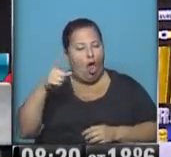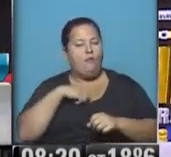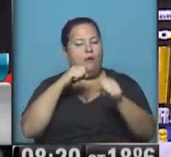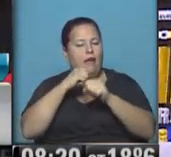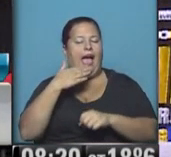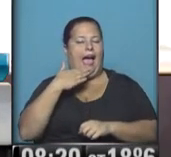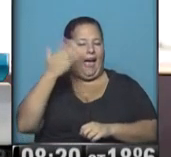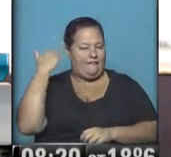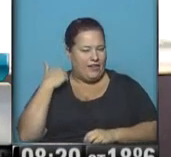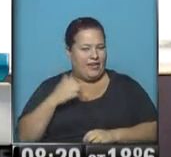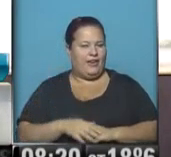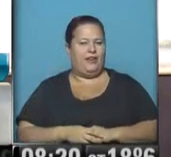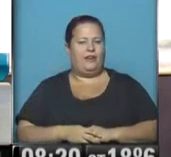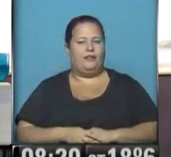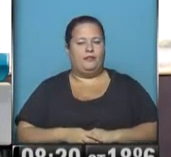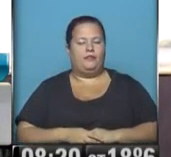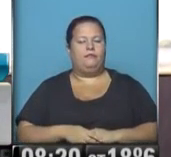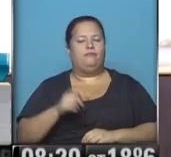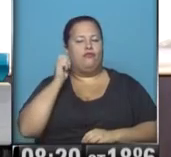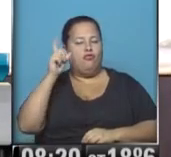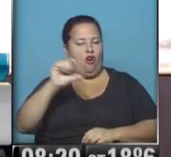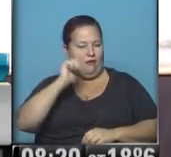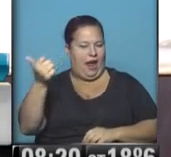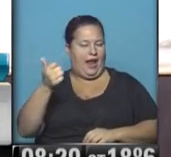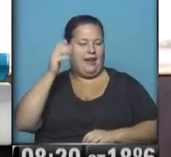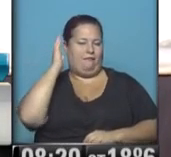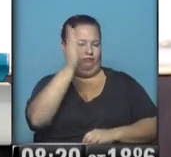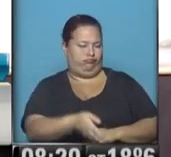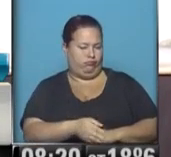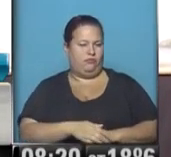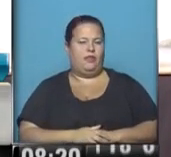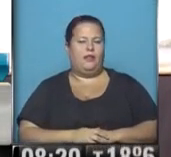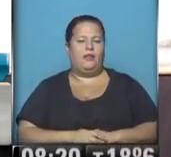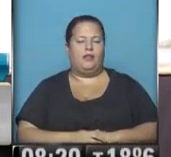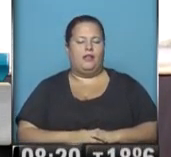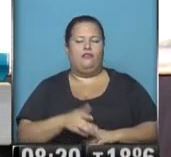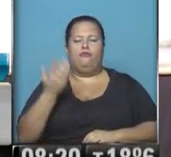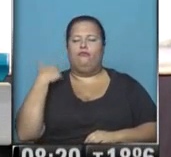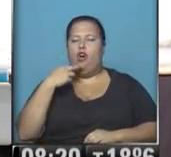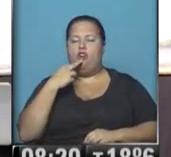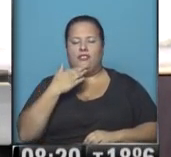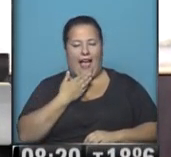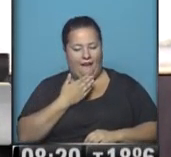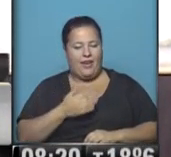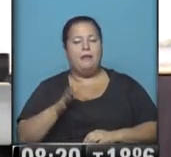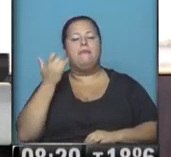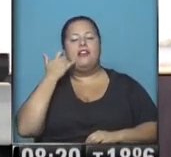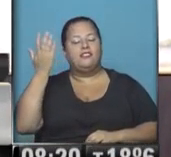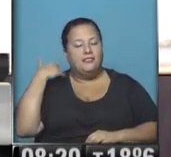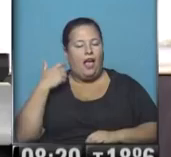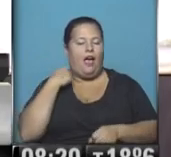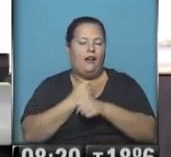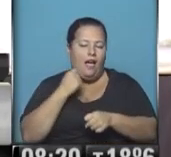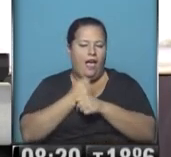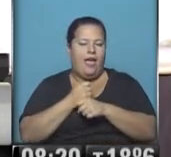combate en abril, el cual eh se pudo obtener la victoria por knockout. Eh, eso fue el 11 de abril, pero ya venimos